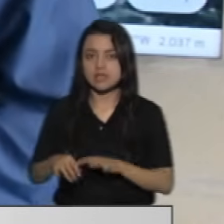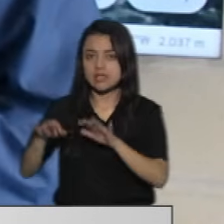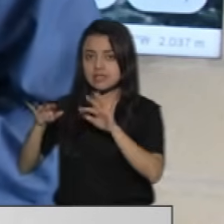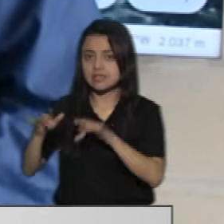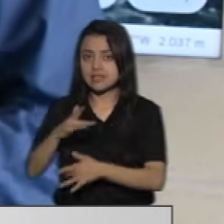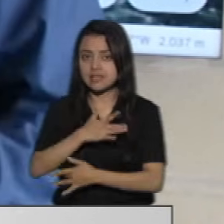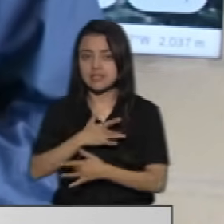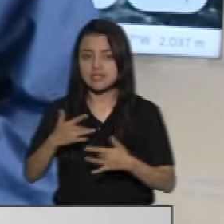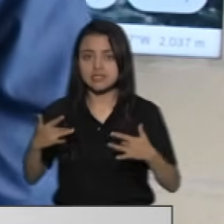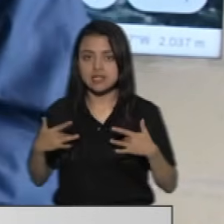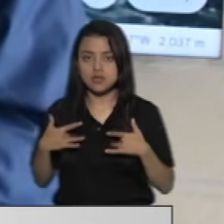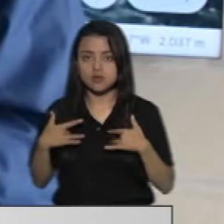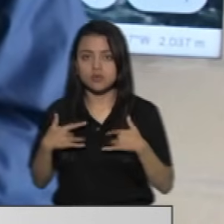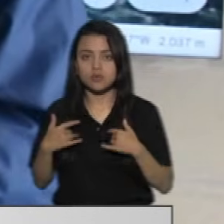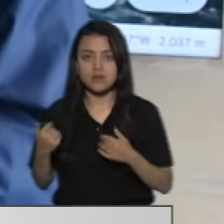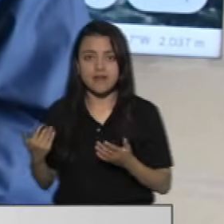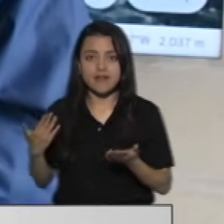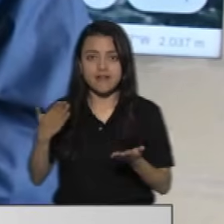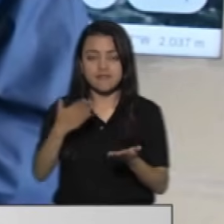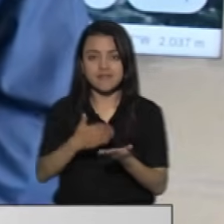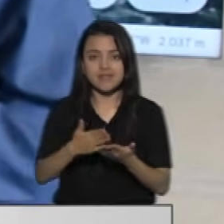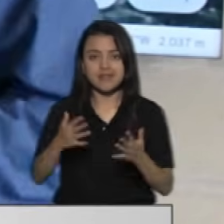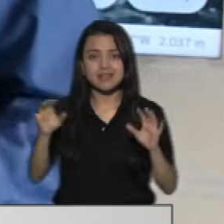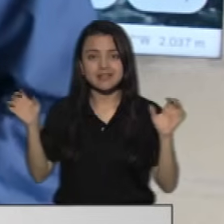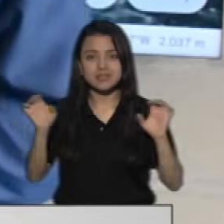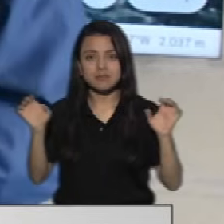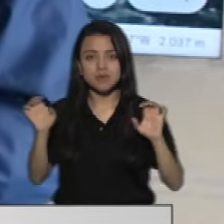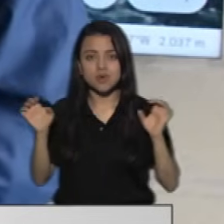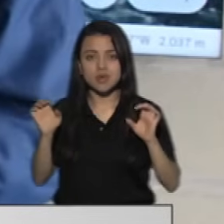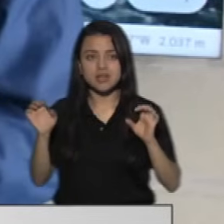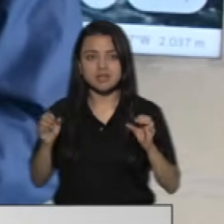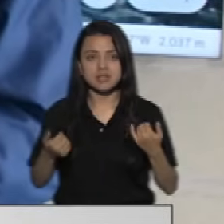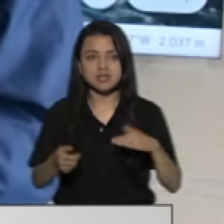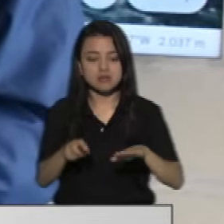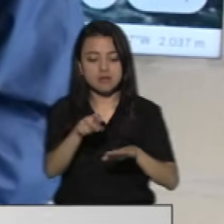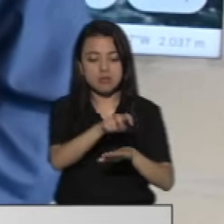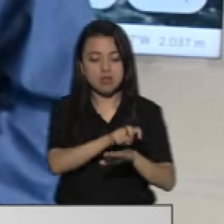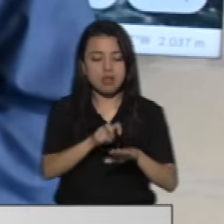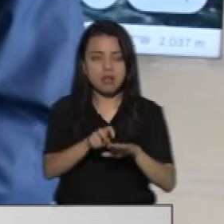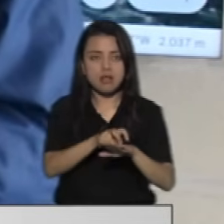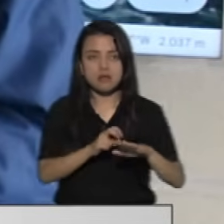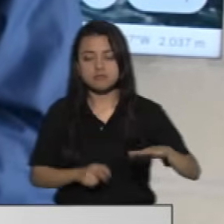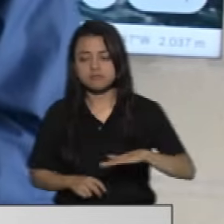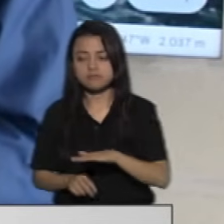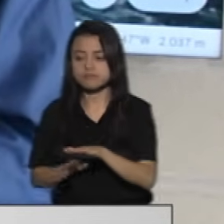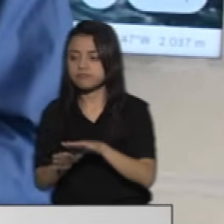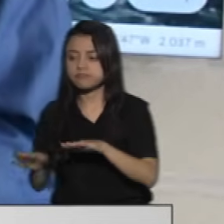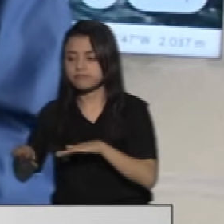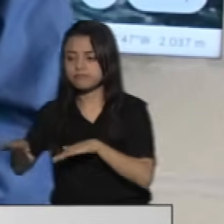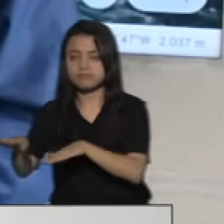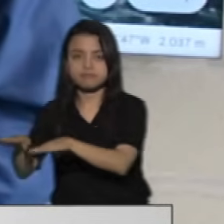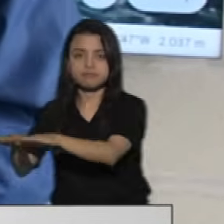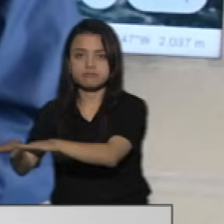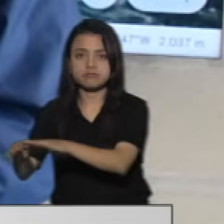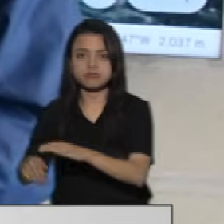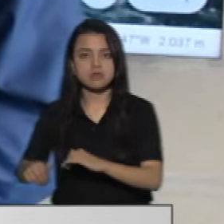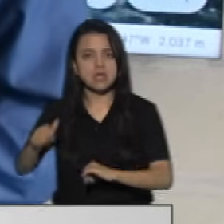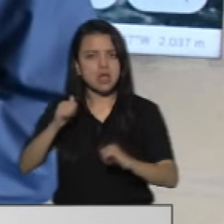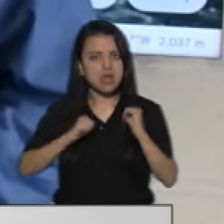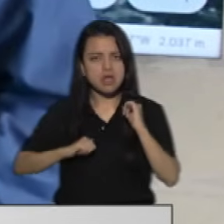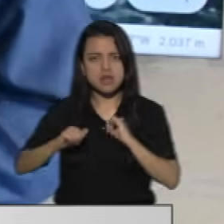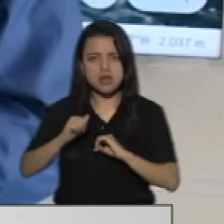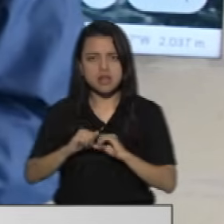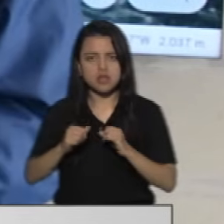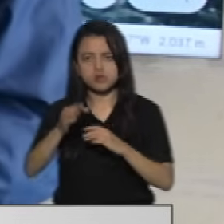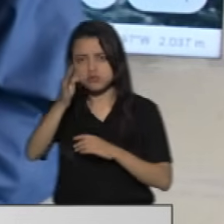Salud enviar 3 ambulancias para poder generar una atención de las personas. En estos momentos no hay heridos, ni afectados, ni